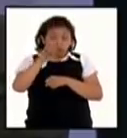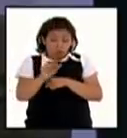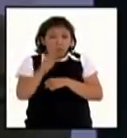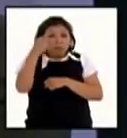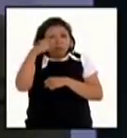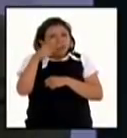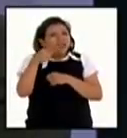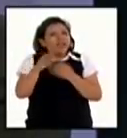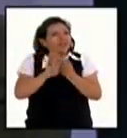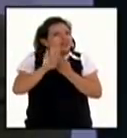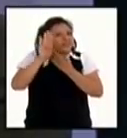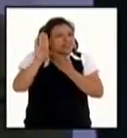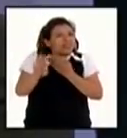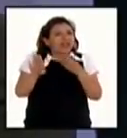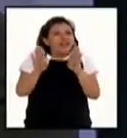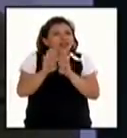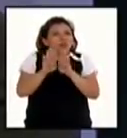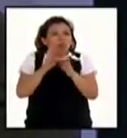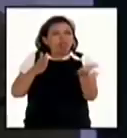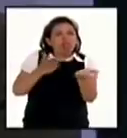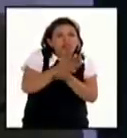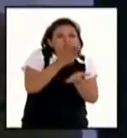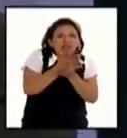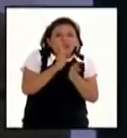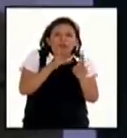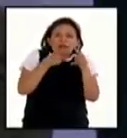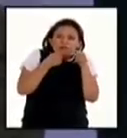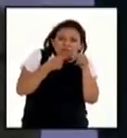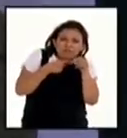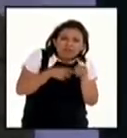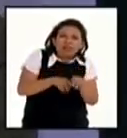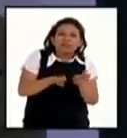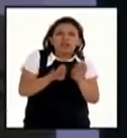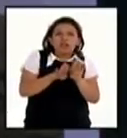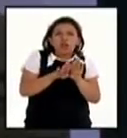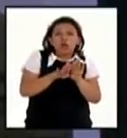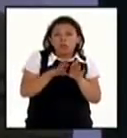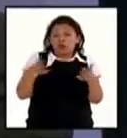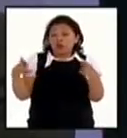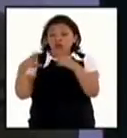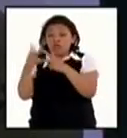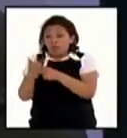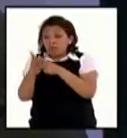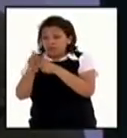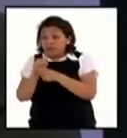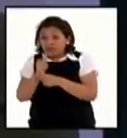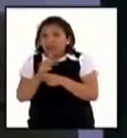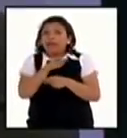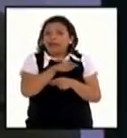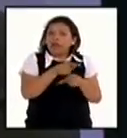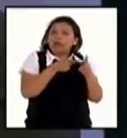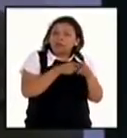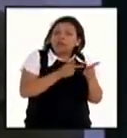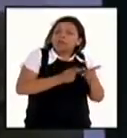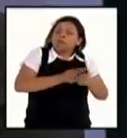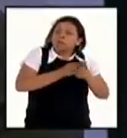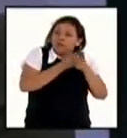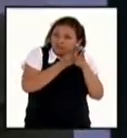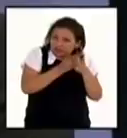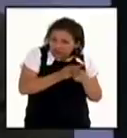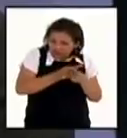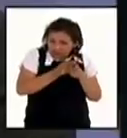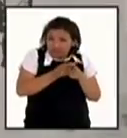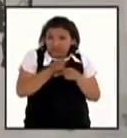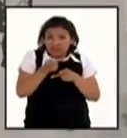que esta intromisión que se ha venido dando y esta tolerancia a la intolerancia religiosa no siga siendo un factor importante